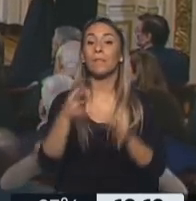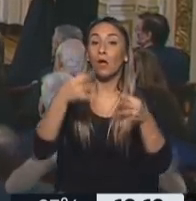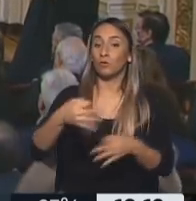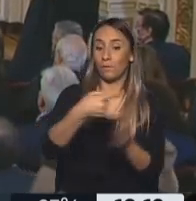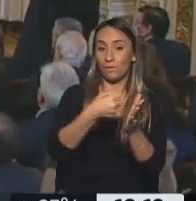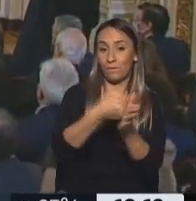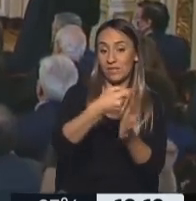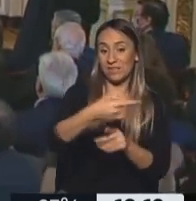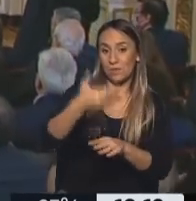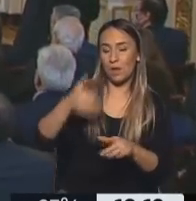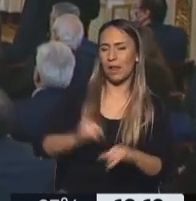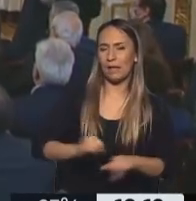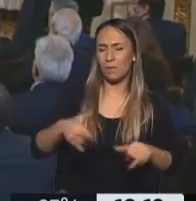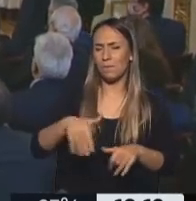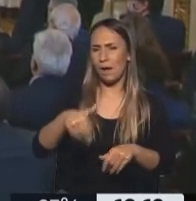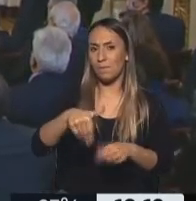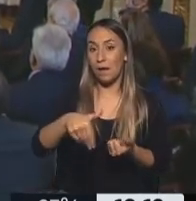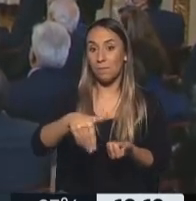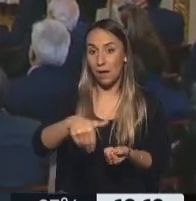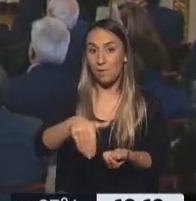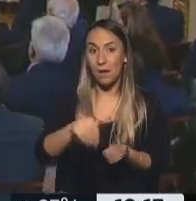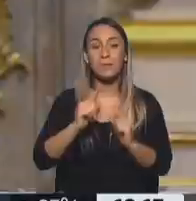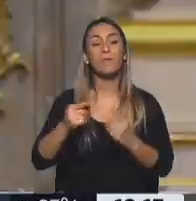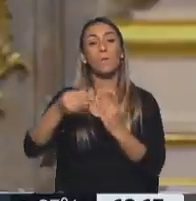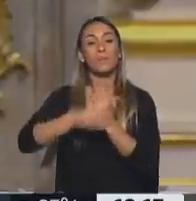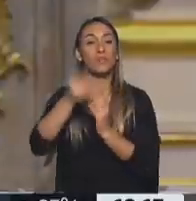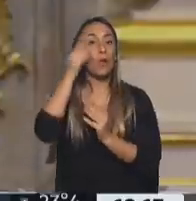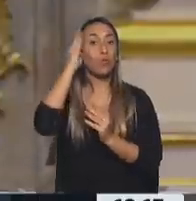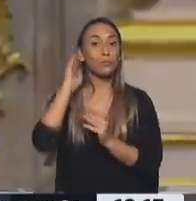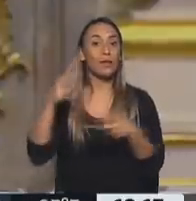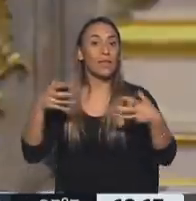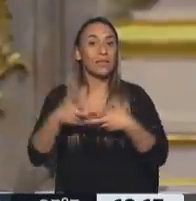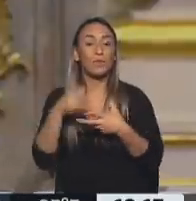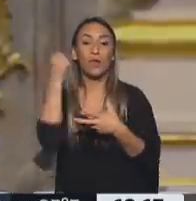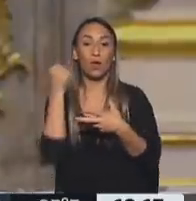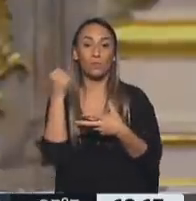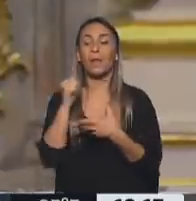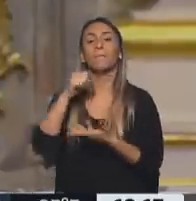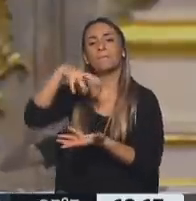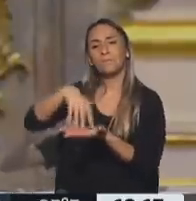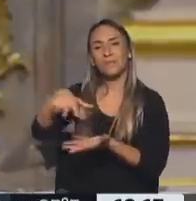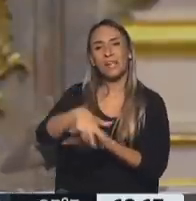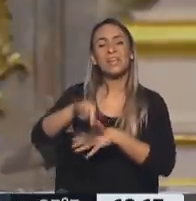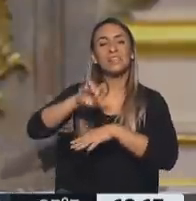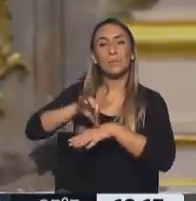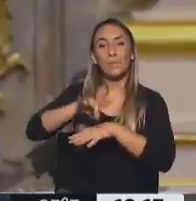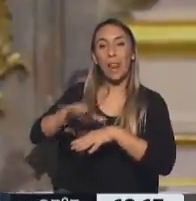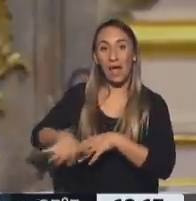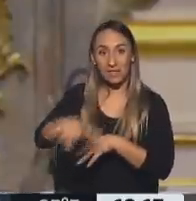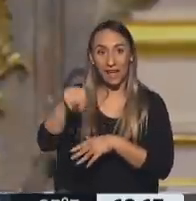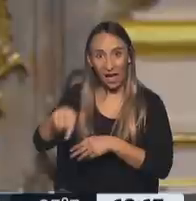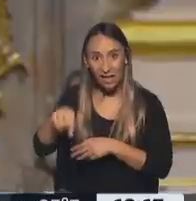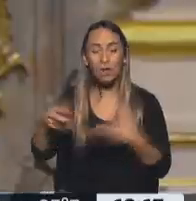participó el ministro economía martín guzmán junto con su equipo económico allí en chapadmalal y a partir de allí y también de